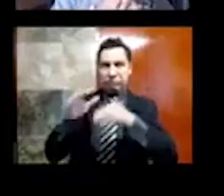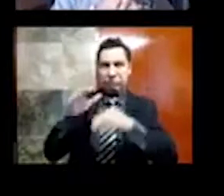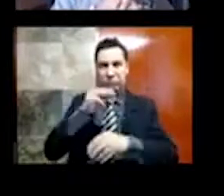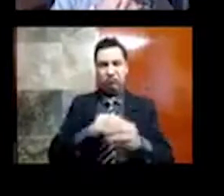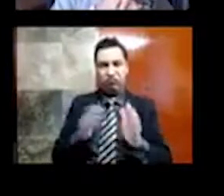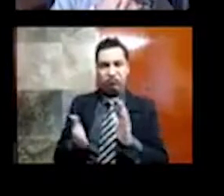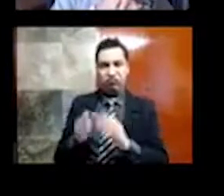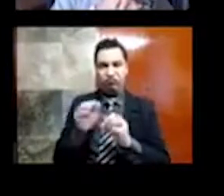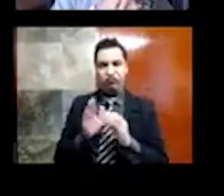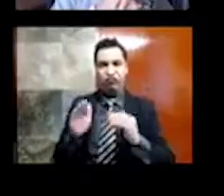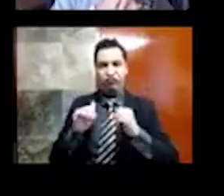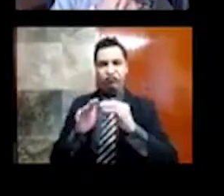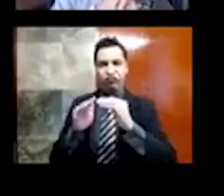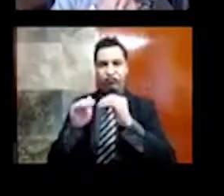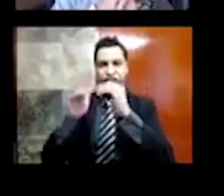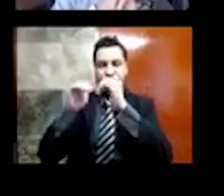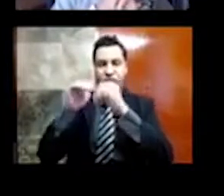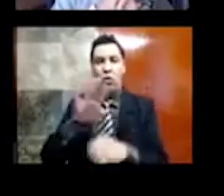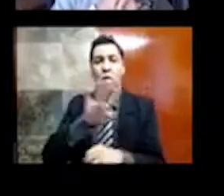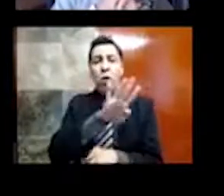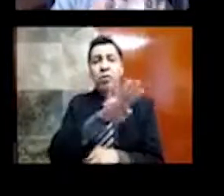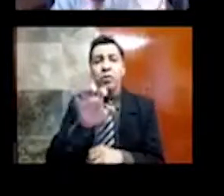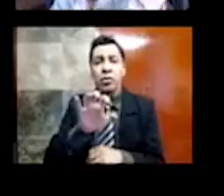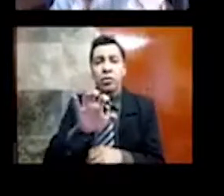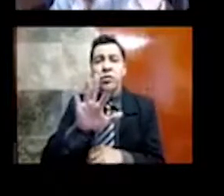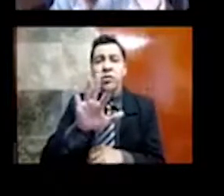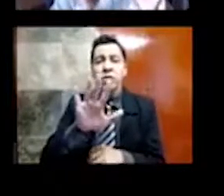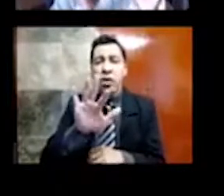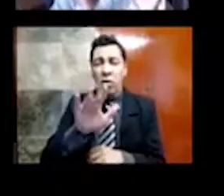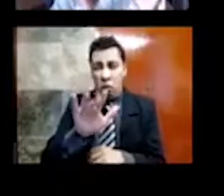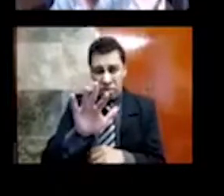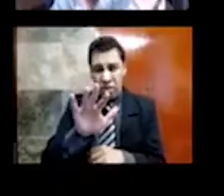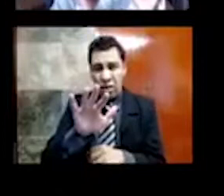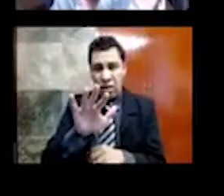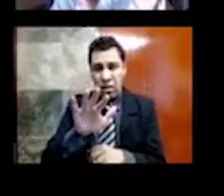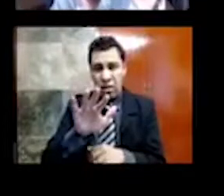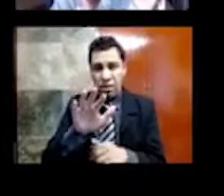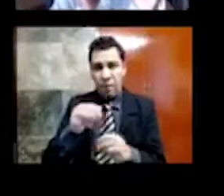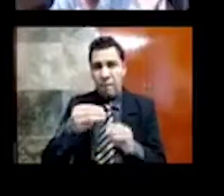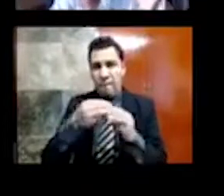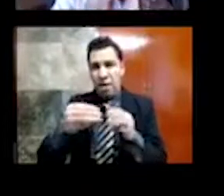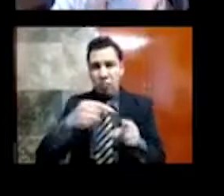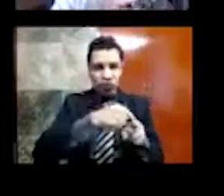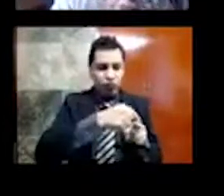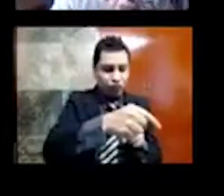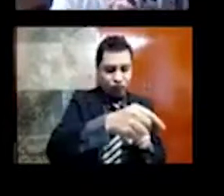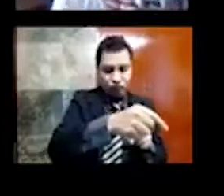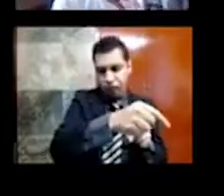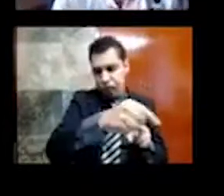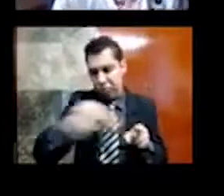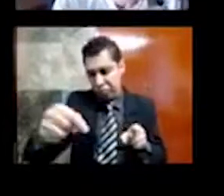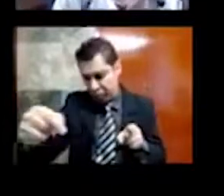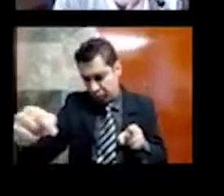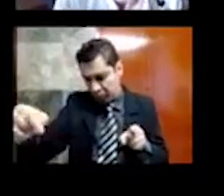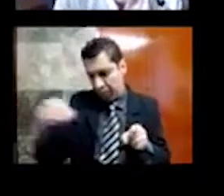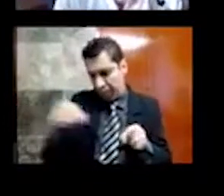450 metros por lado, 400, medio kilómetro por lado. Es una